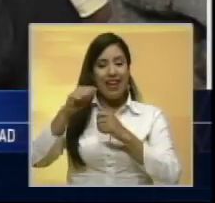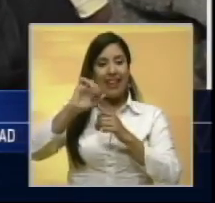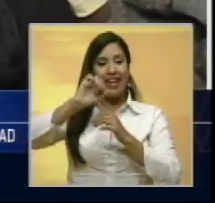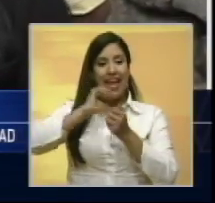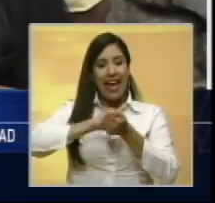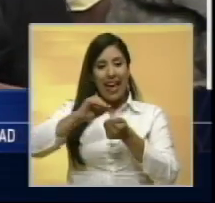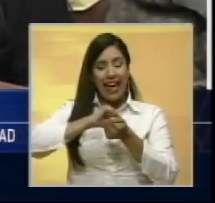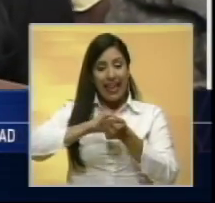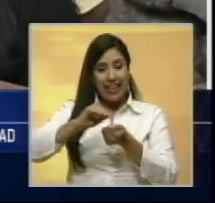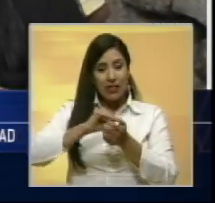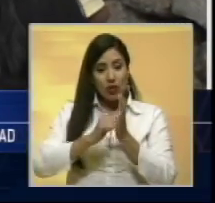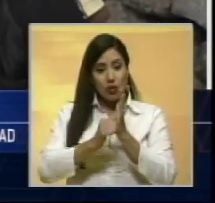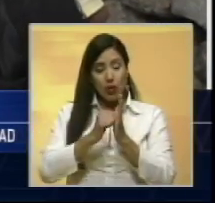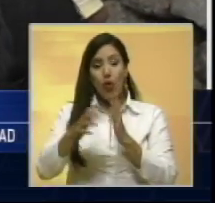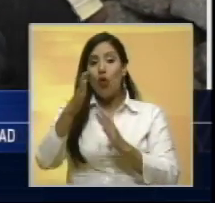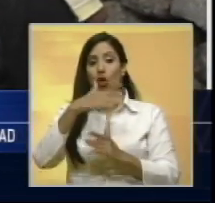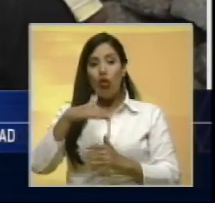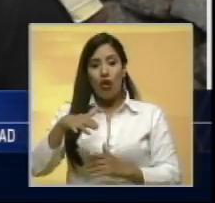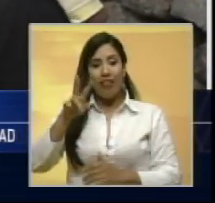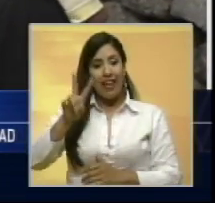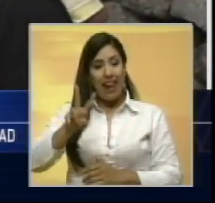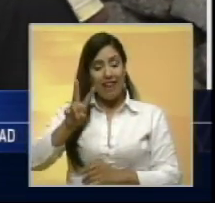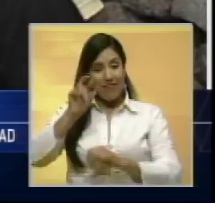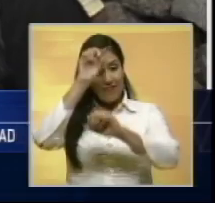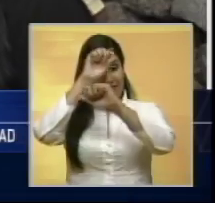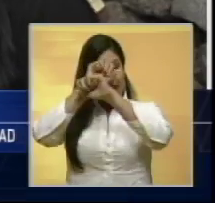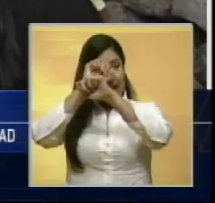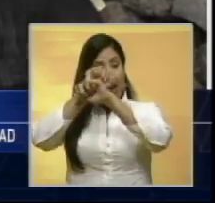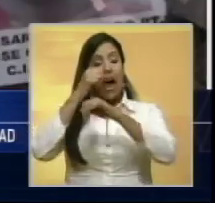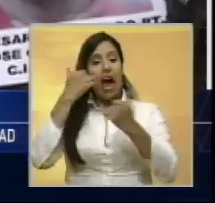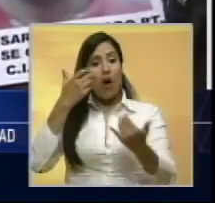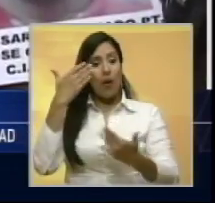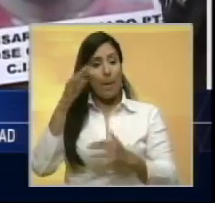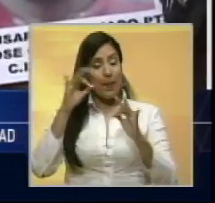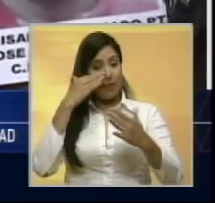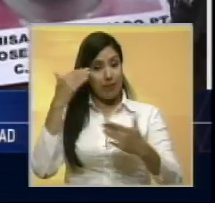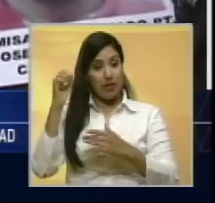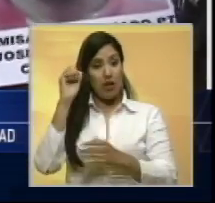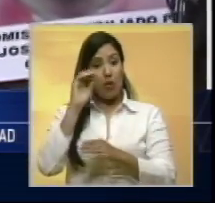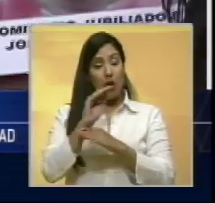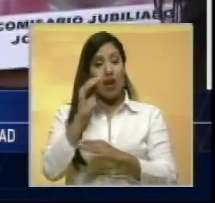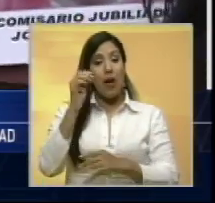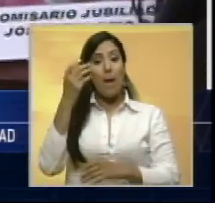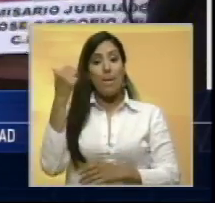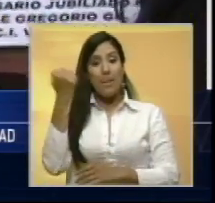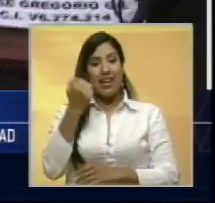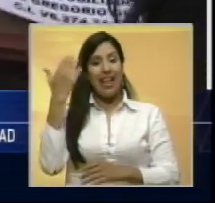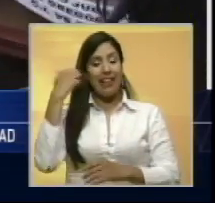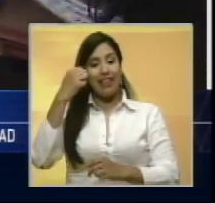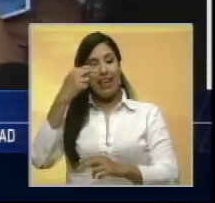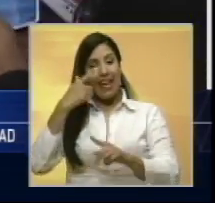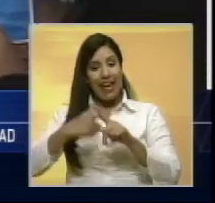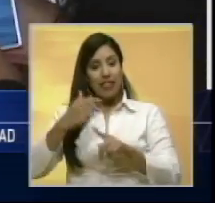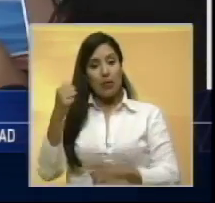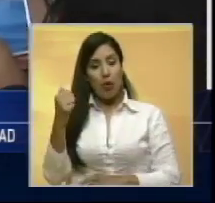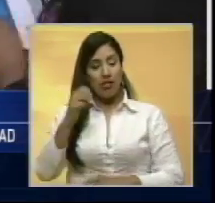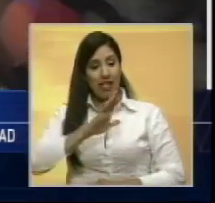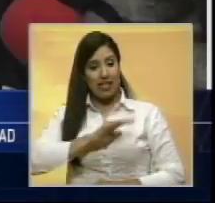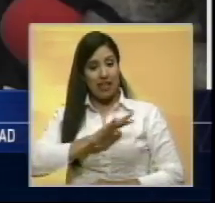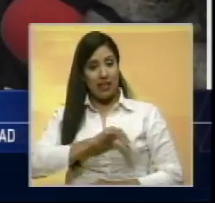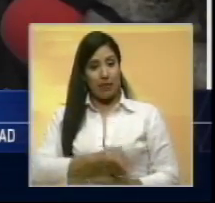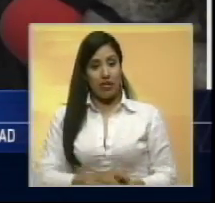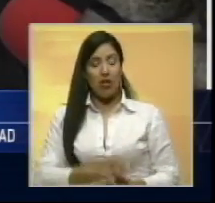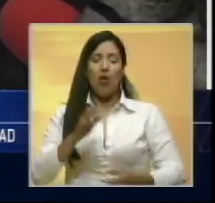Vega, acudió a la morgue para pedir justicia. Ella teme que al presunto homicida lo protejan por ser exfuncionario del